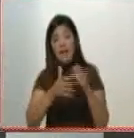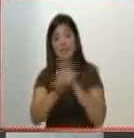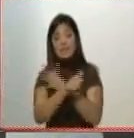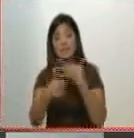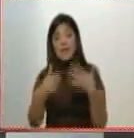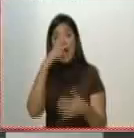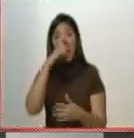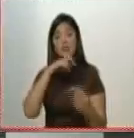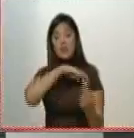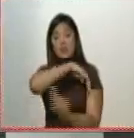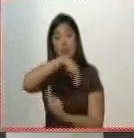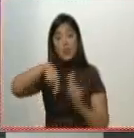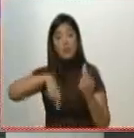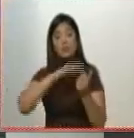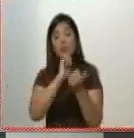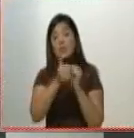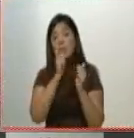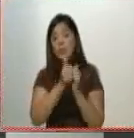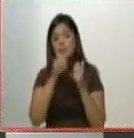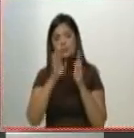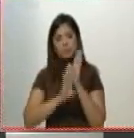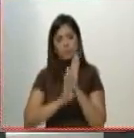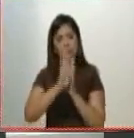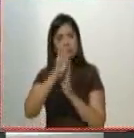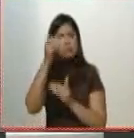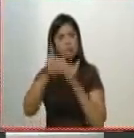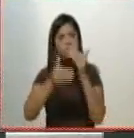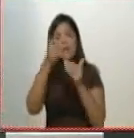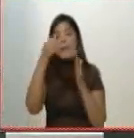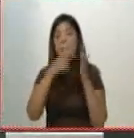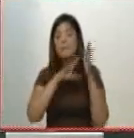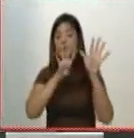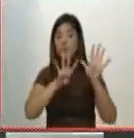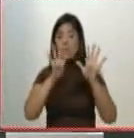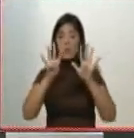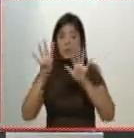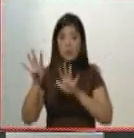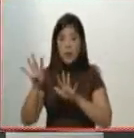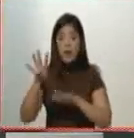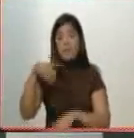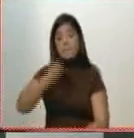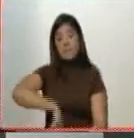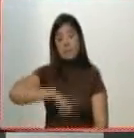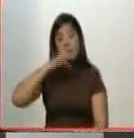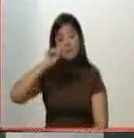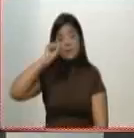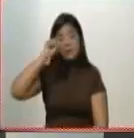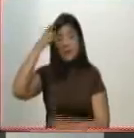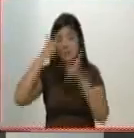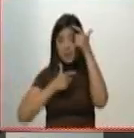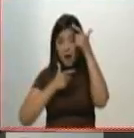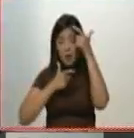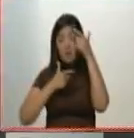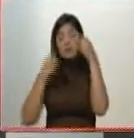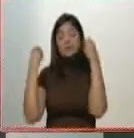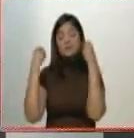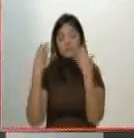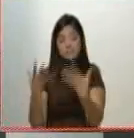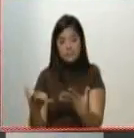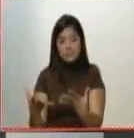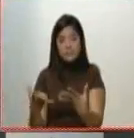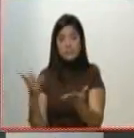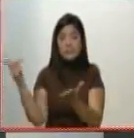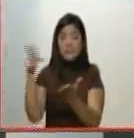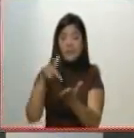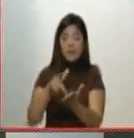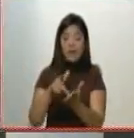la revolución deportiva ha ido avanzando desde 1999, desde que el comandante Hugo Chávez le otorgó protagonismo